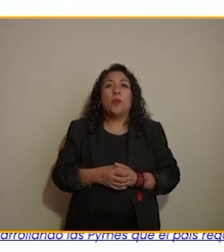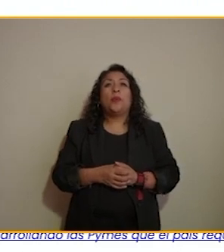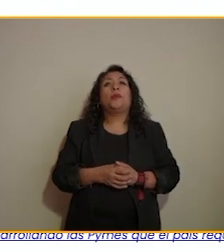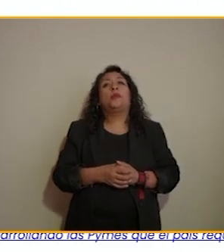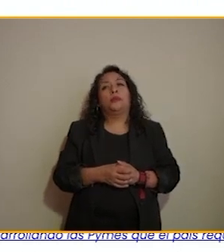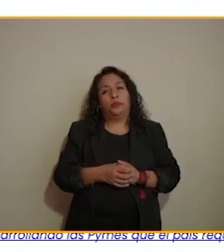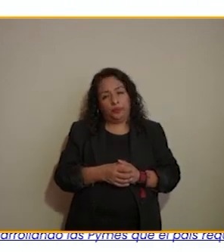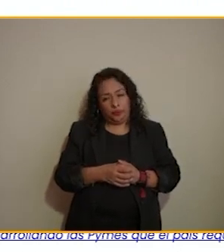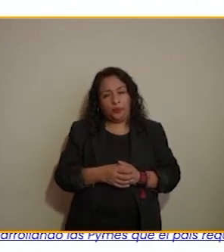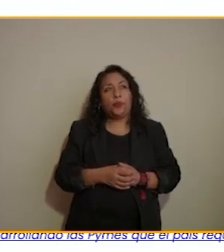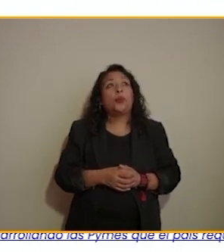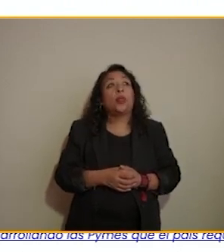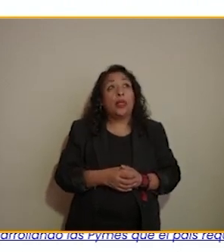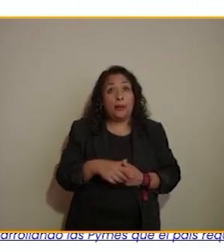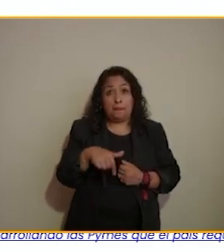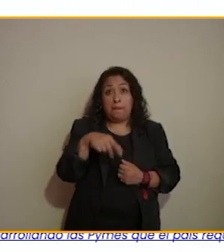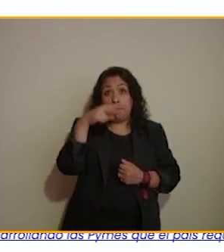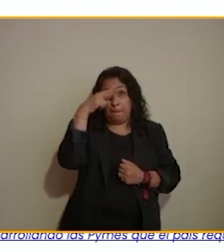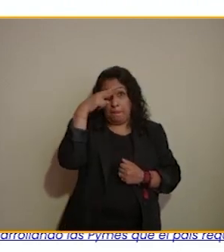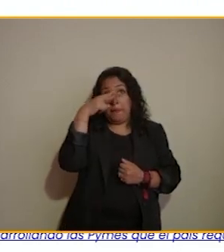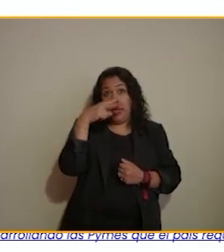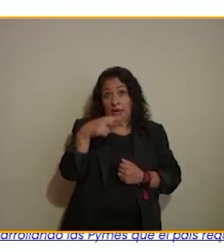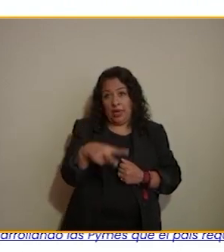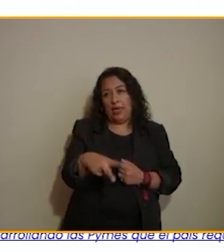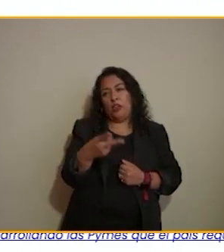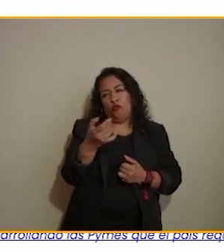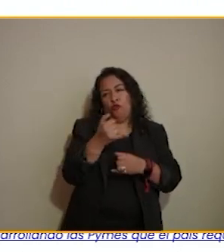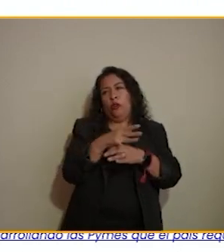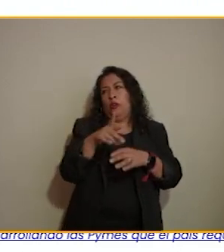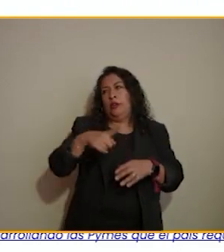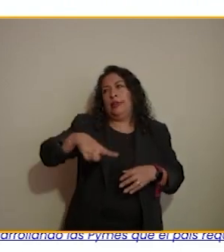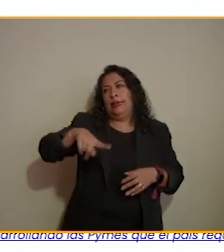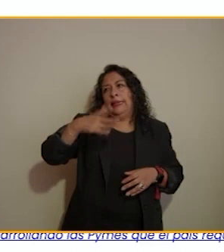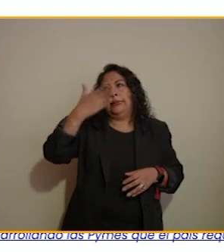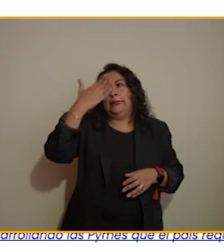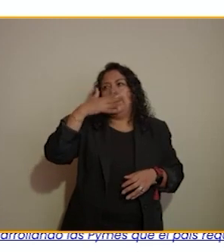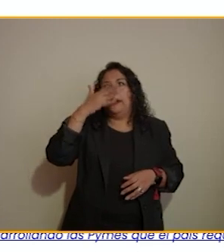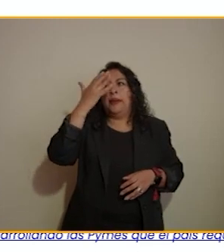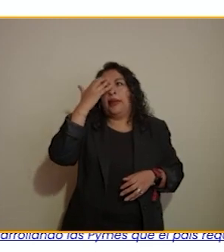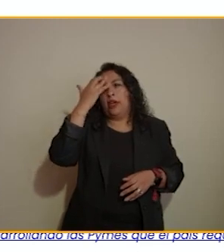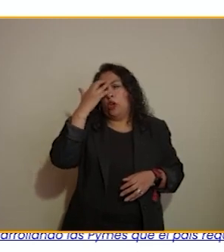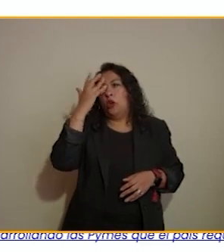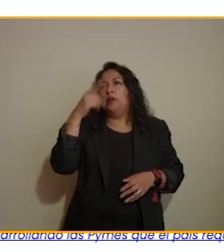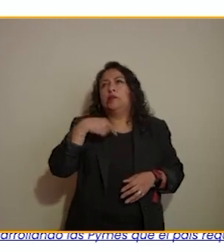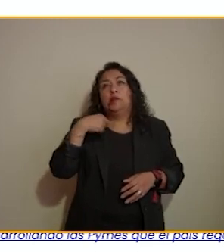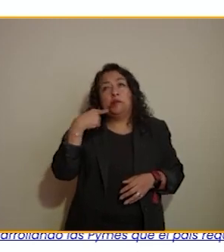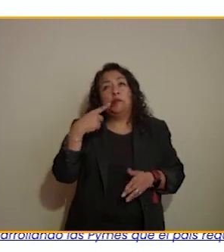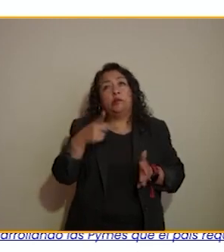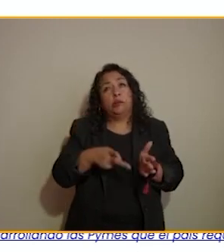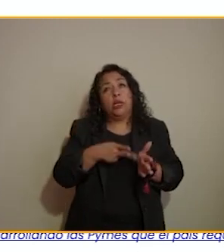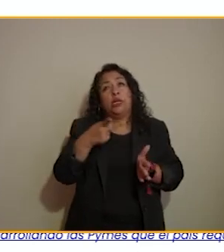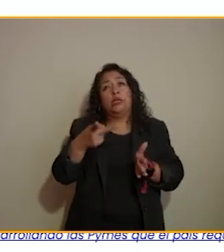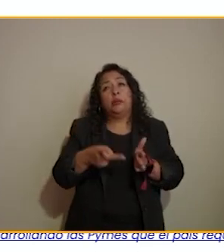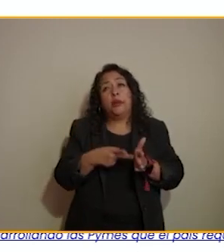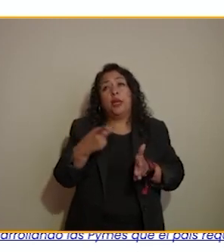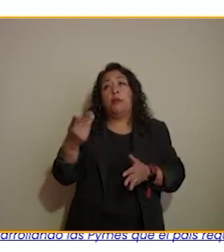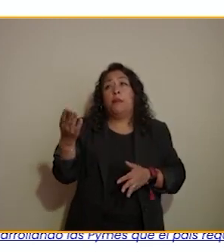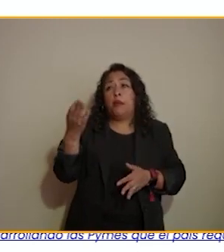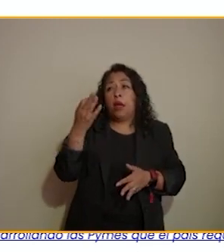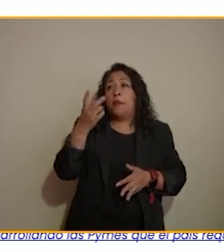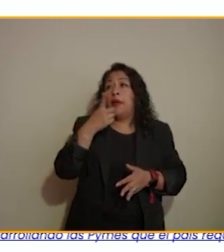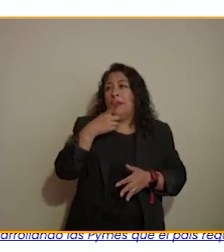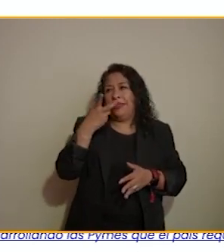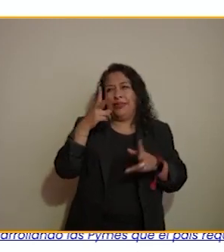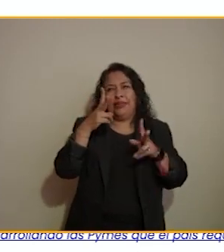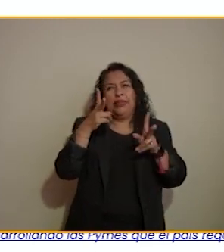Ahora bien, aquí en México, de nuevo son datos que todos conocemos, que no nos cansamos de escuchar todos los días, porque este es un tema, de